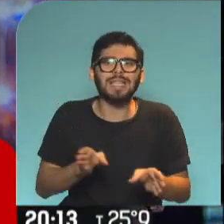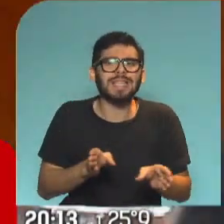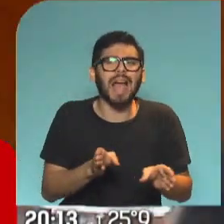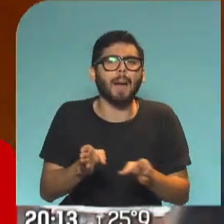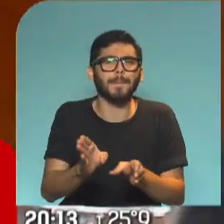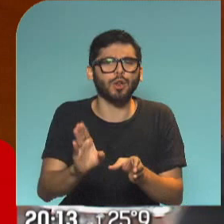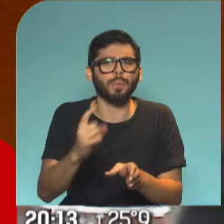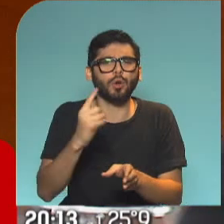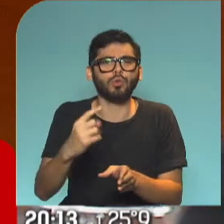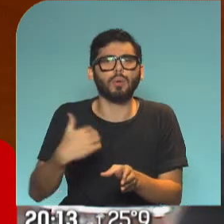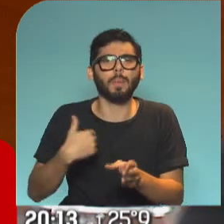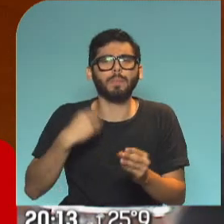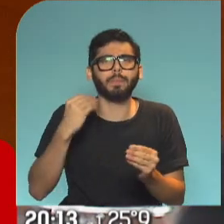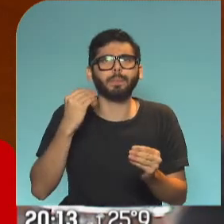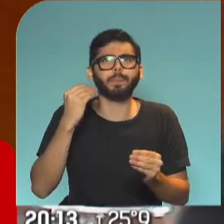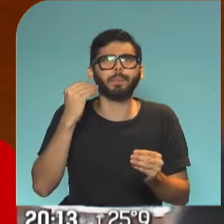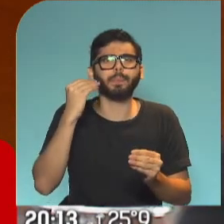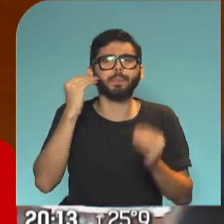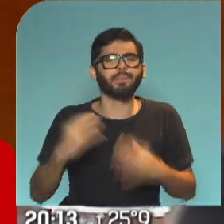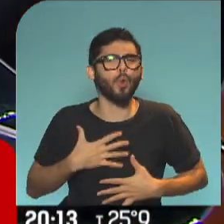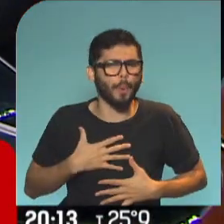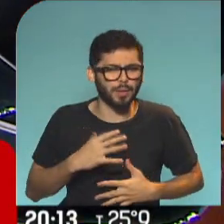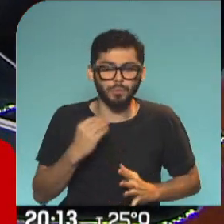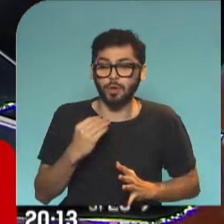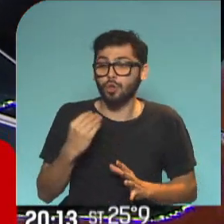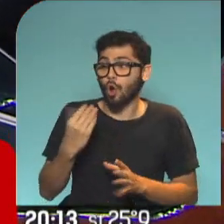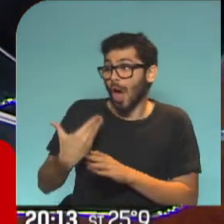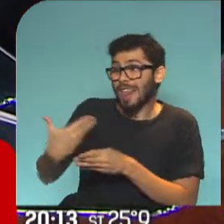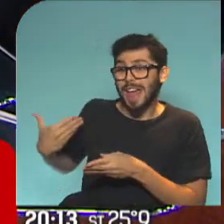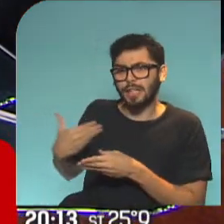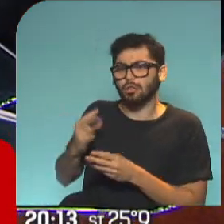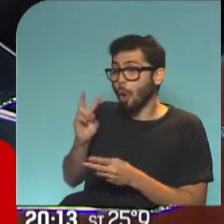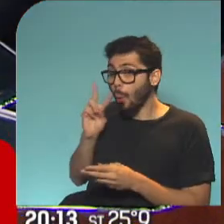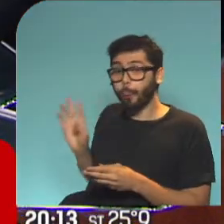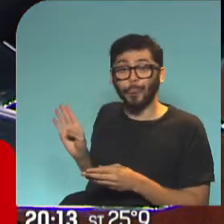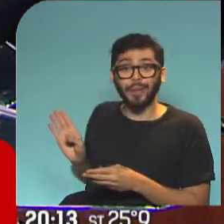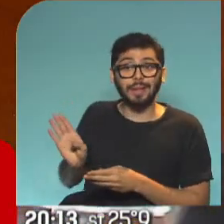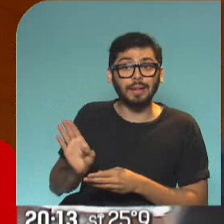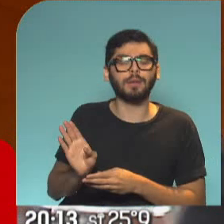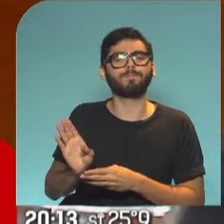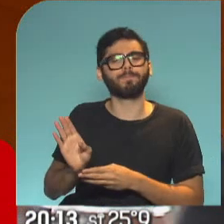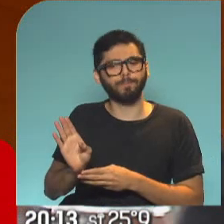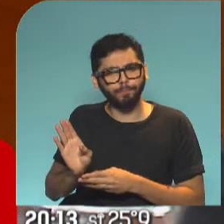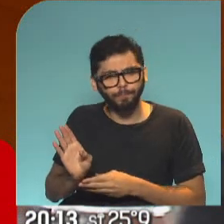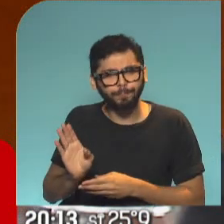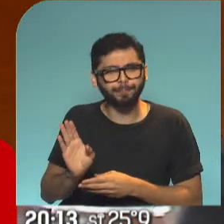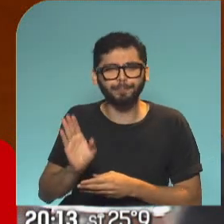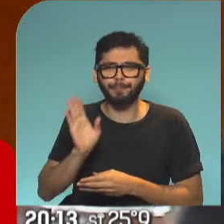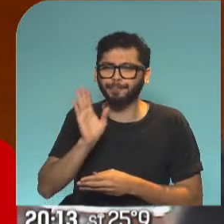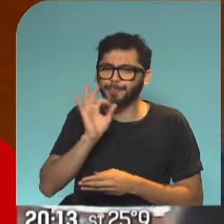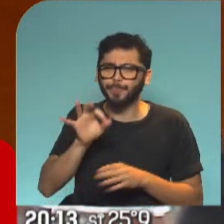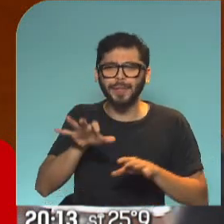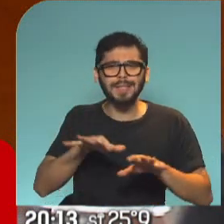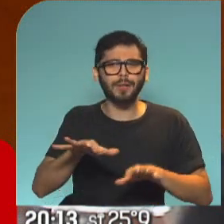preocupación mía porque estuve viendo y analizando cuestiones anteriores y con que me encuentro con situaciones que me llaman la atención